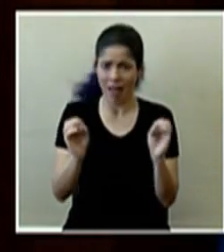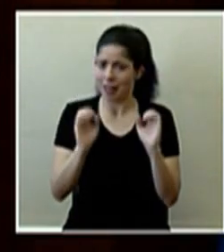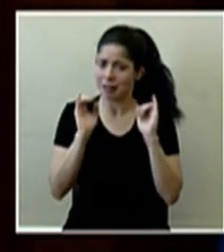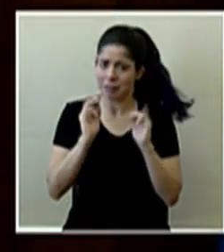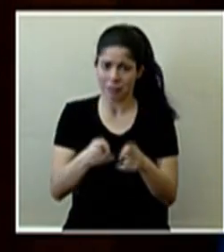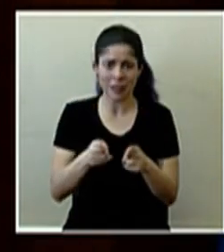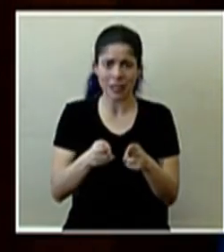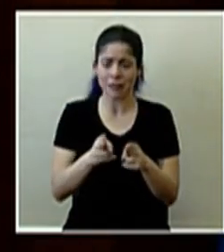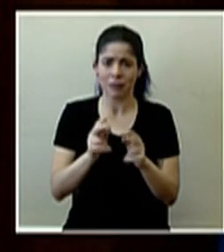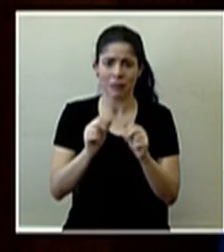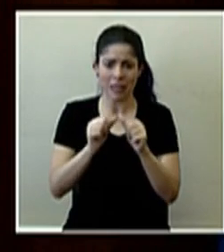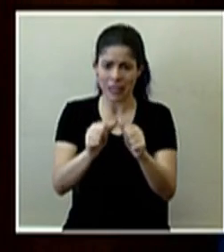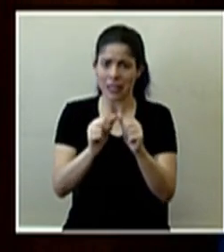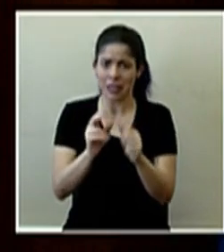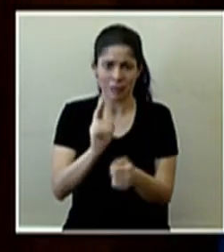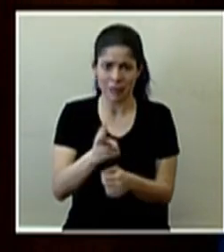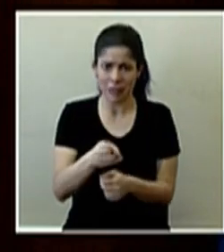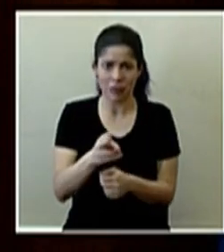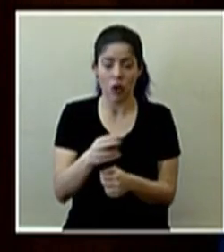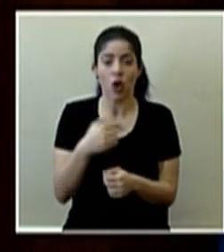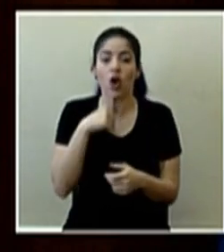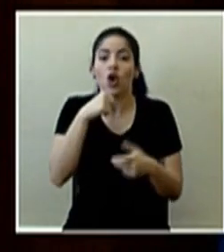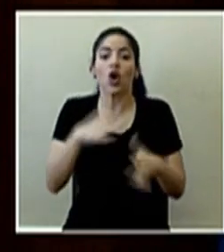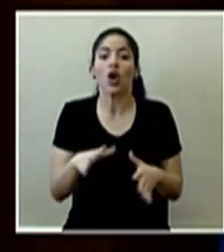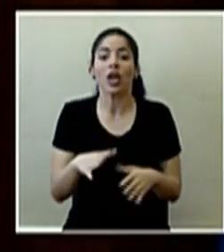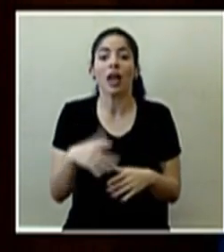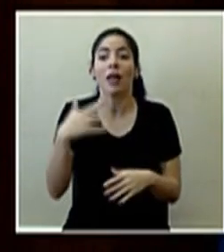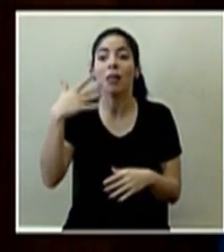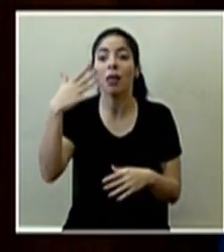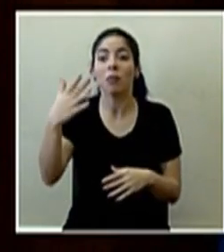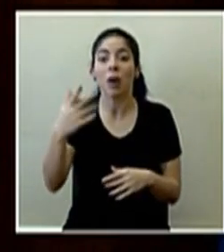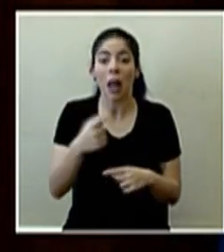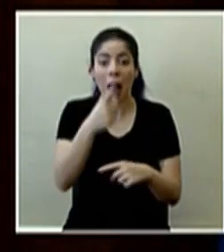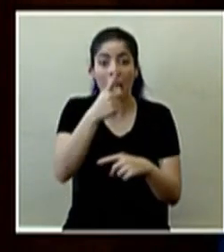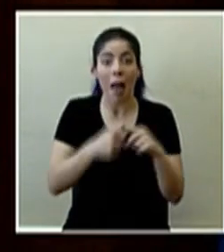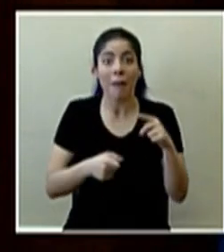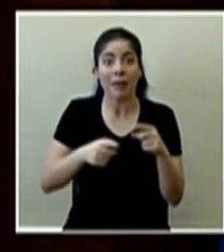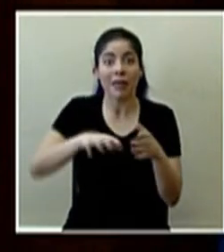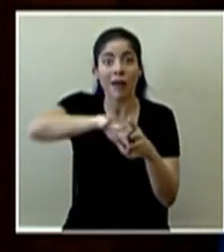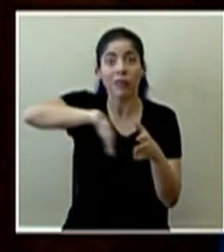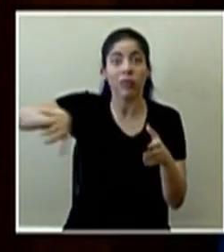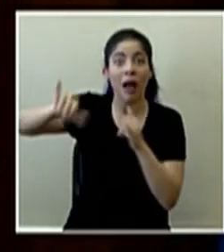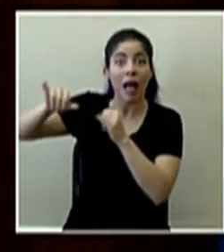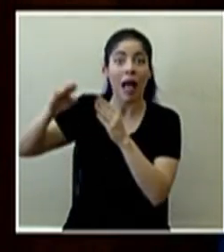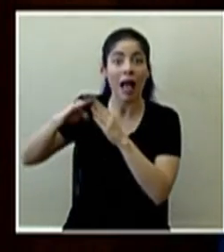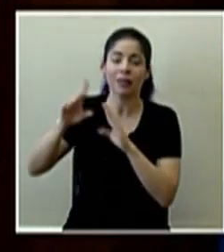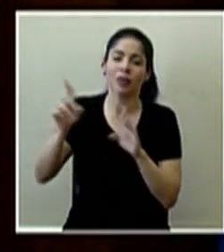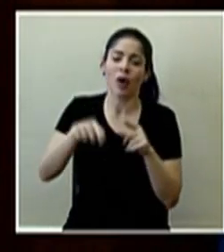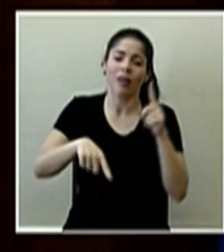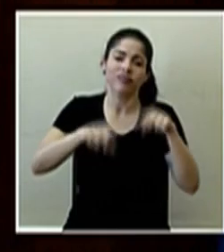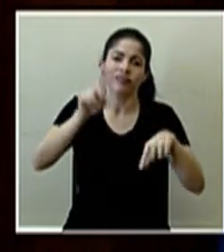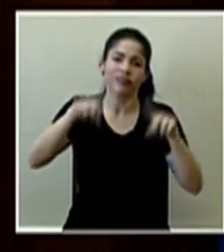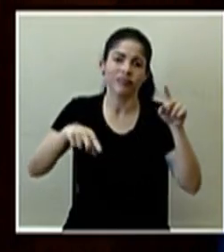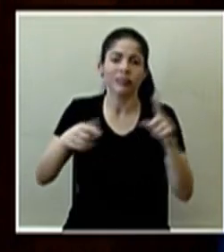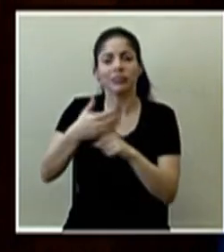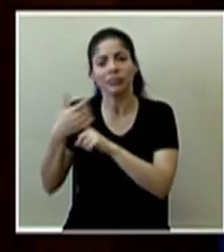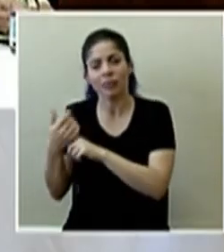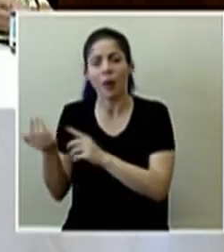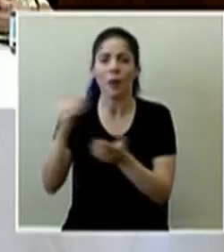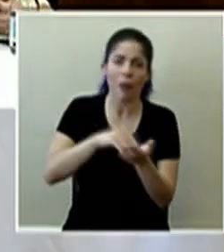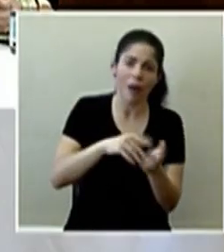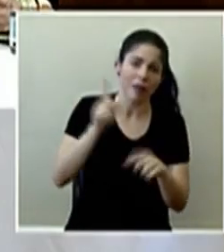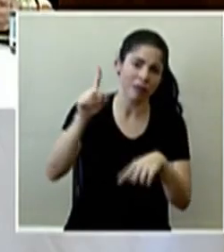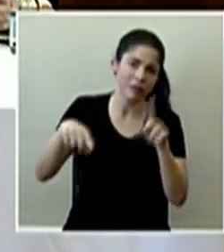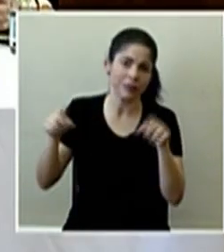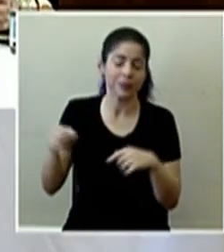ola donde tengamos a la mitad del personal afuera. O sea, esto va a ser algo rotatorio. Doctor Marín, el periódico